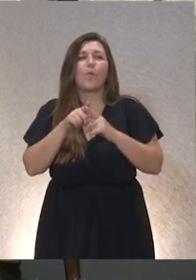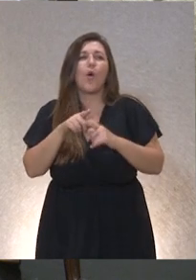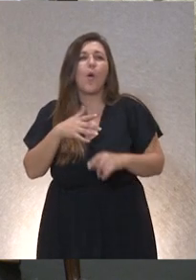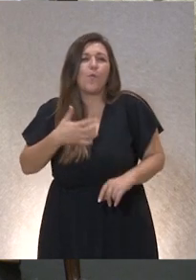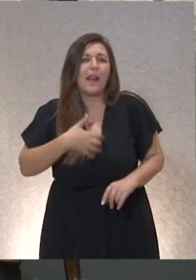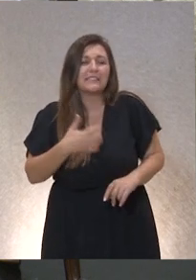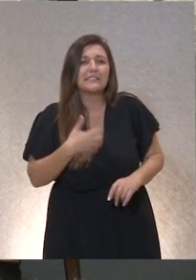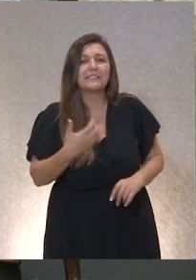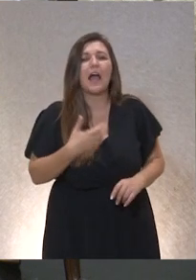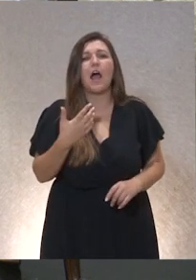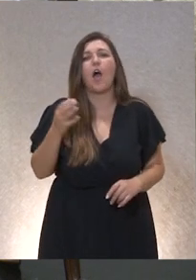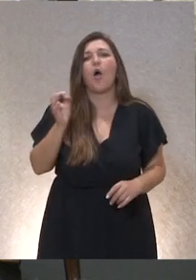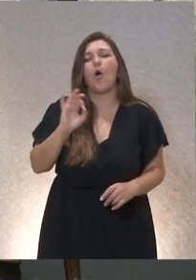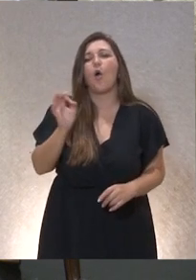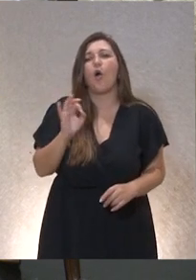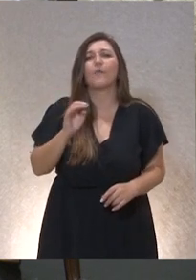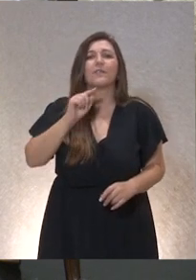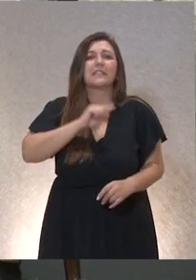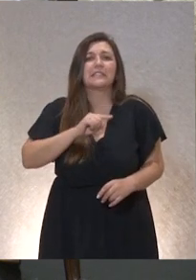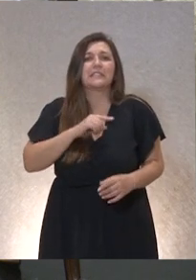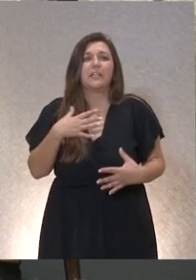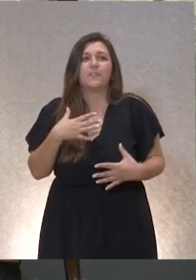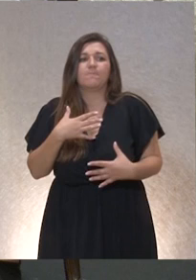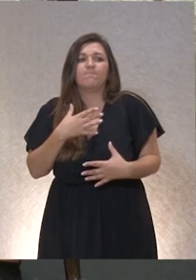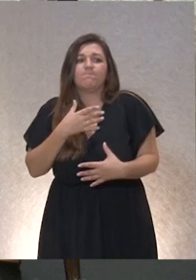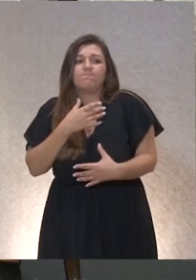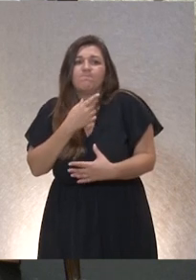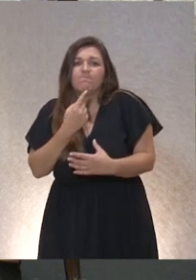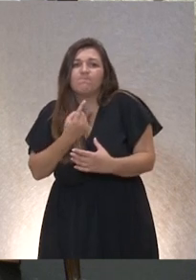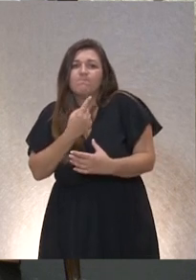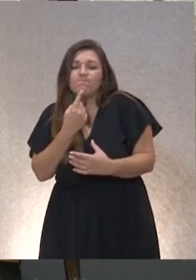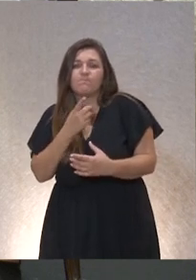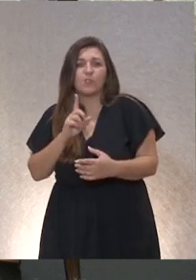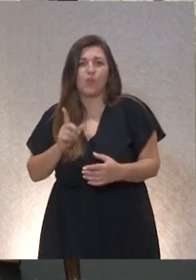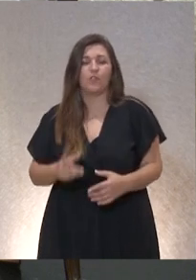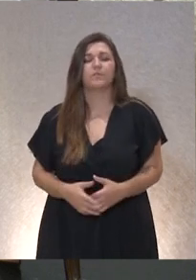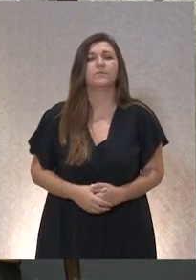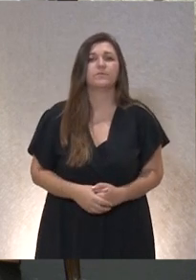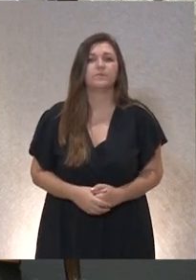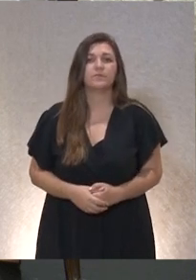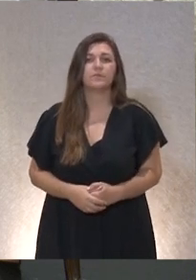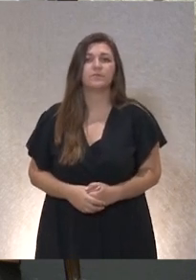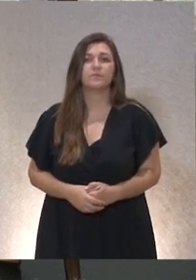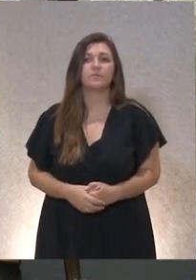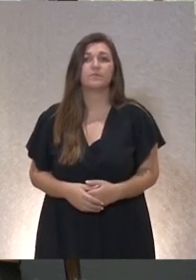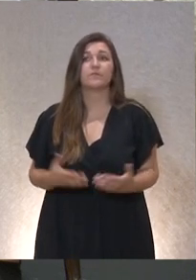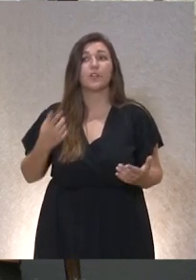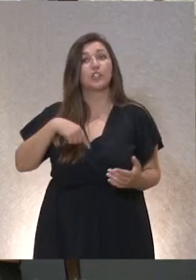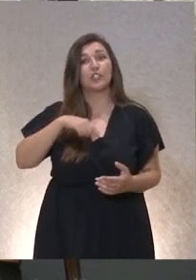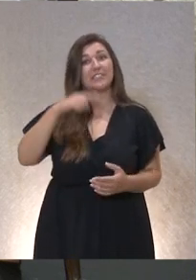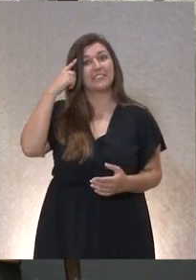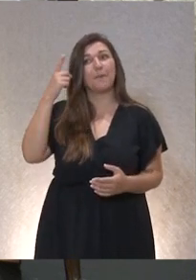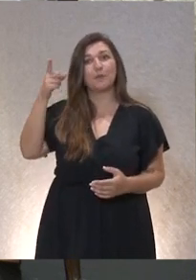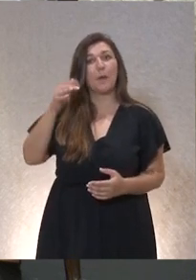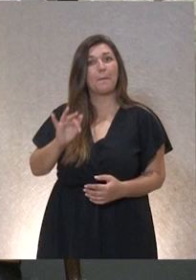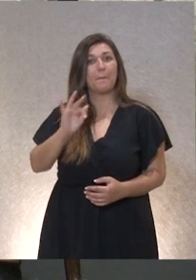como es sentirse cohibidos muy bien Bueno sabemos que has recibido un